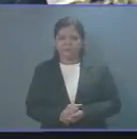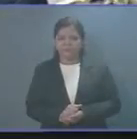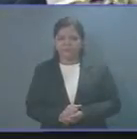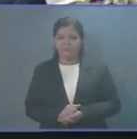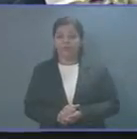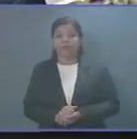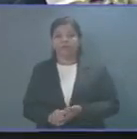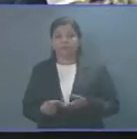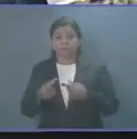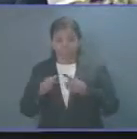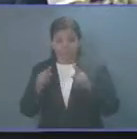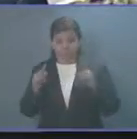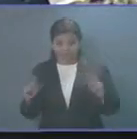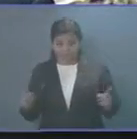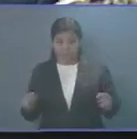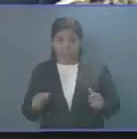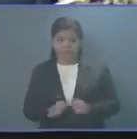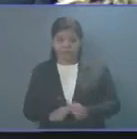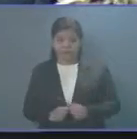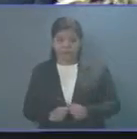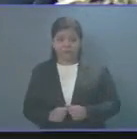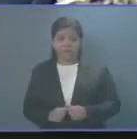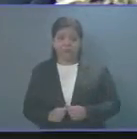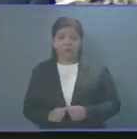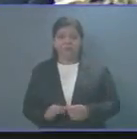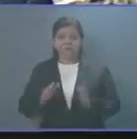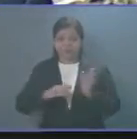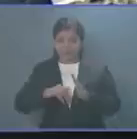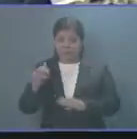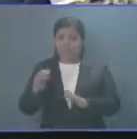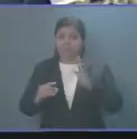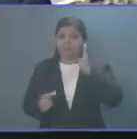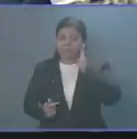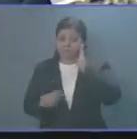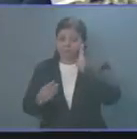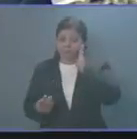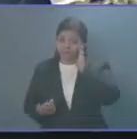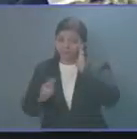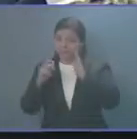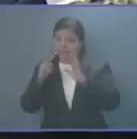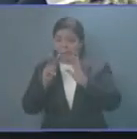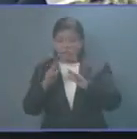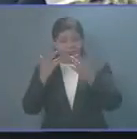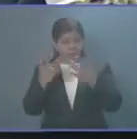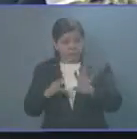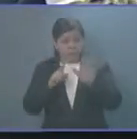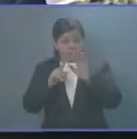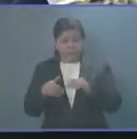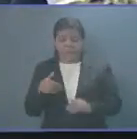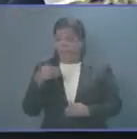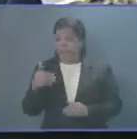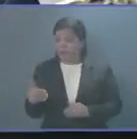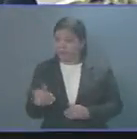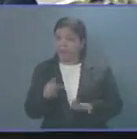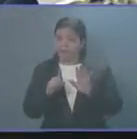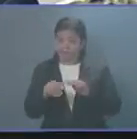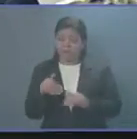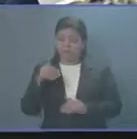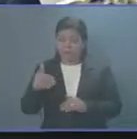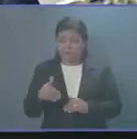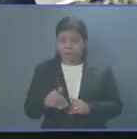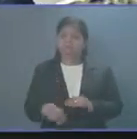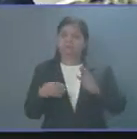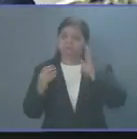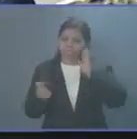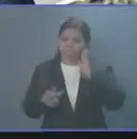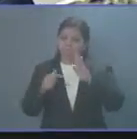Pero ahora vemos que la radio y la televisión legislativa ya tienen 6 años. 6 años de existencia,